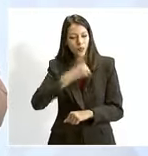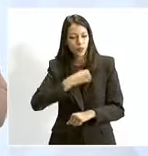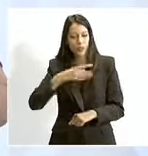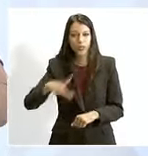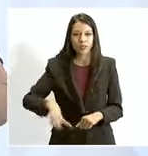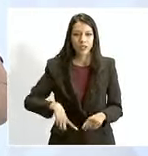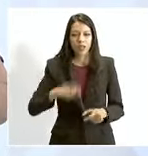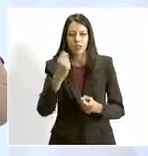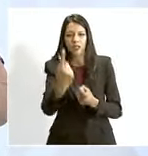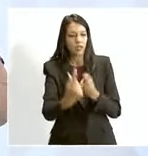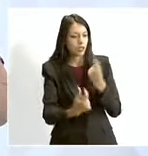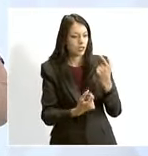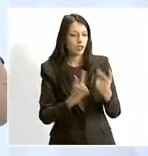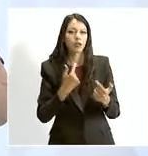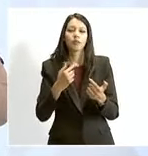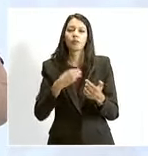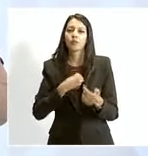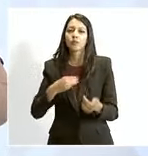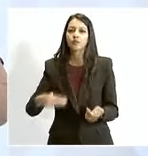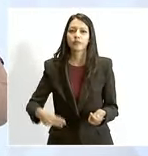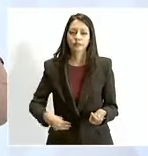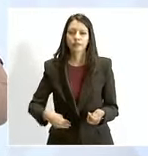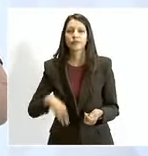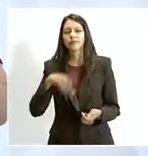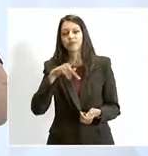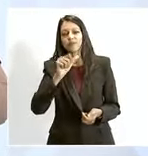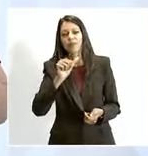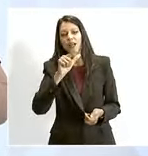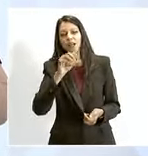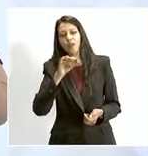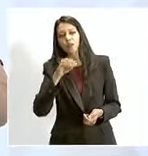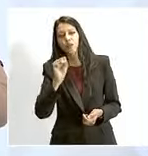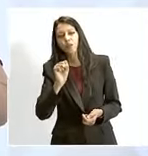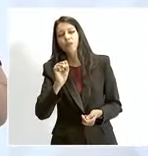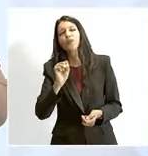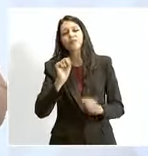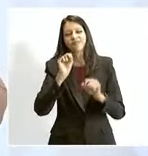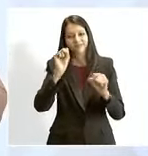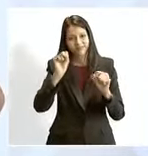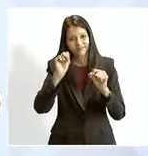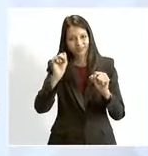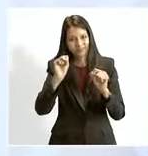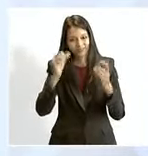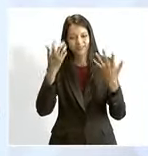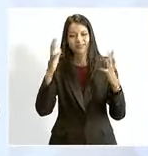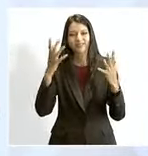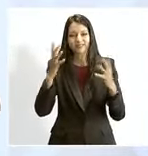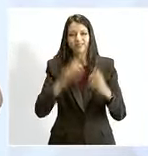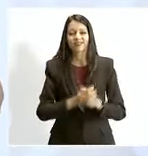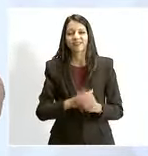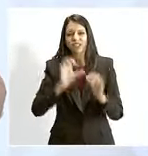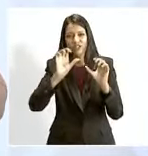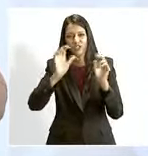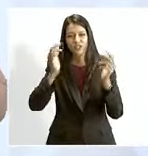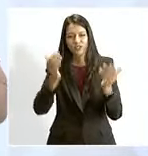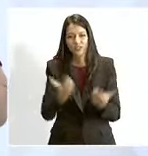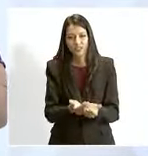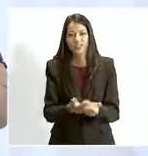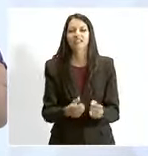municipios Palomo ra ra ra ra ra chilchota